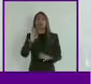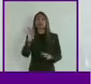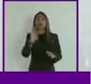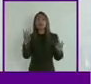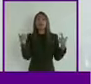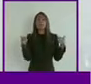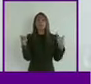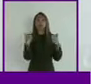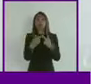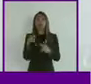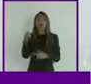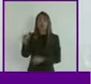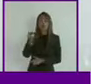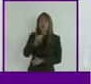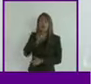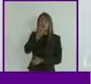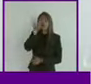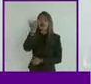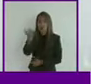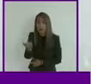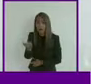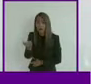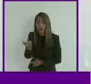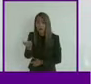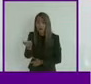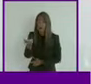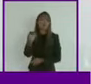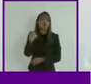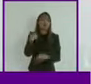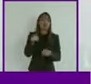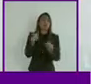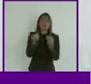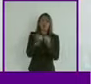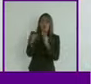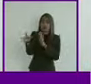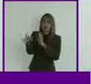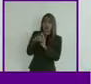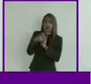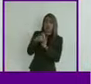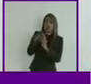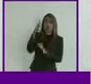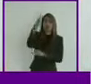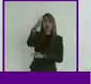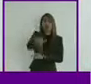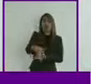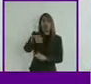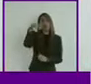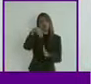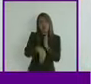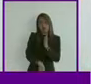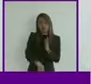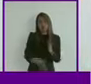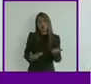errar, pues nosotros erraríamos en el camino del futuro. Es muy cierto lo que mencionó.